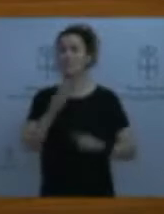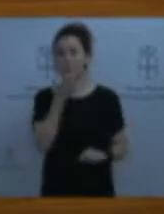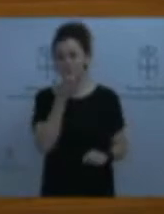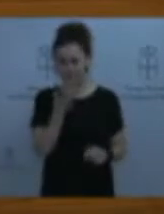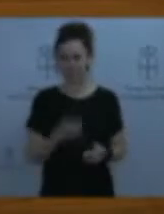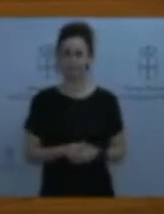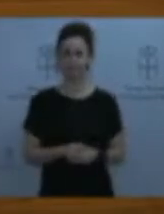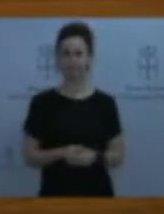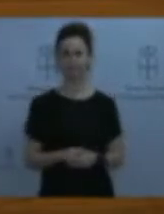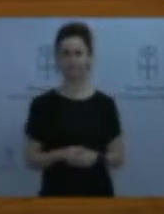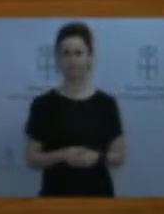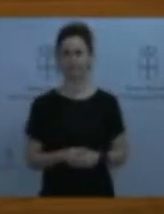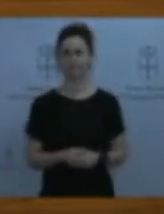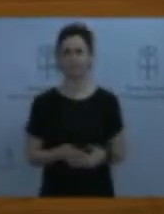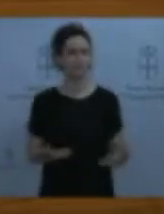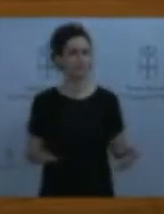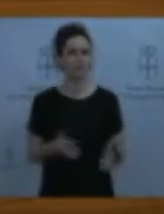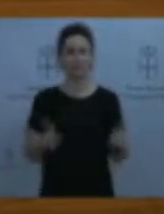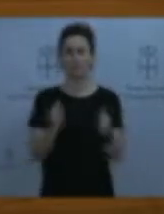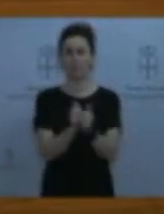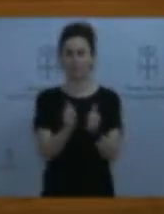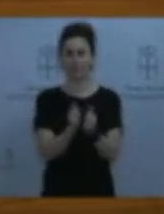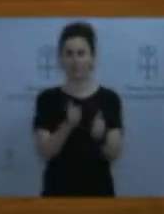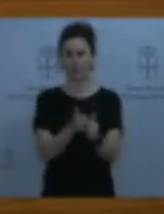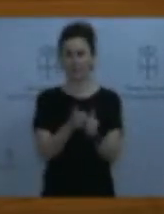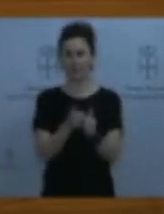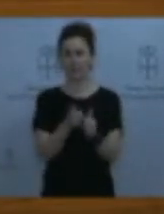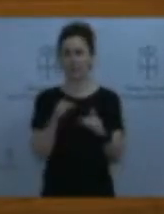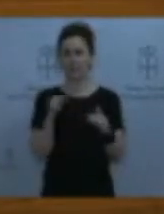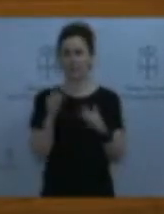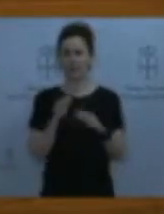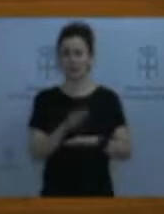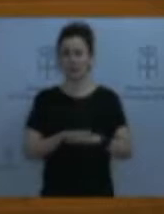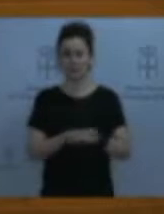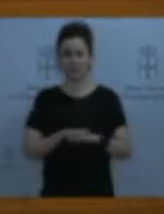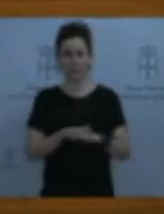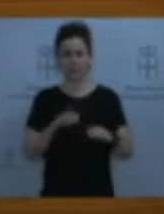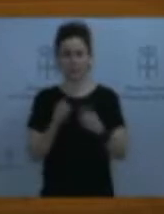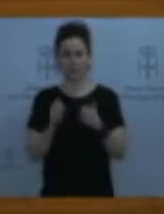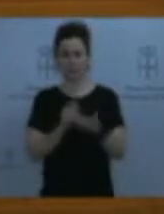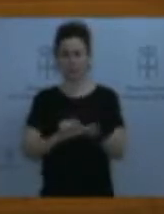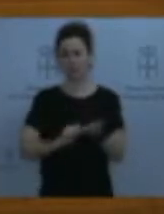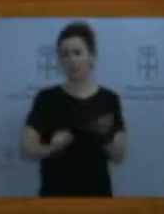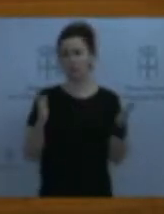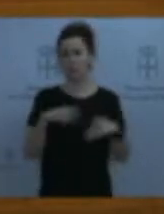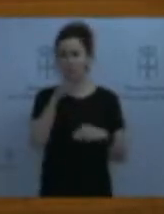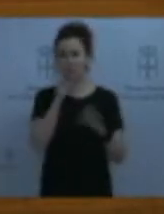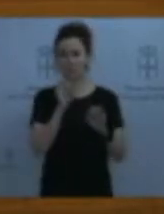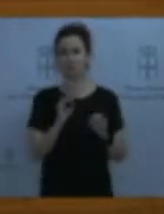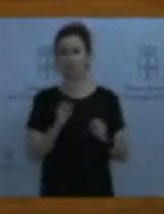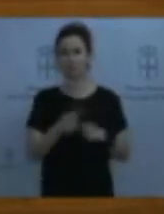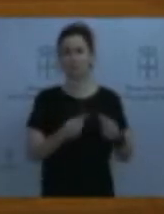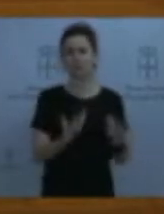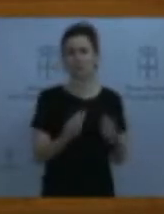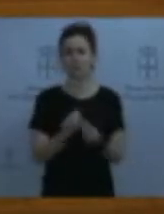ejemplo, de falta de auxiliares administrativos para las tareas burocráticas que cada vez son mayores. Dificultades para la conciliación, cierres